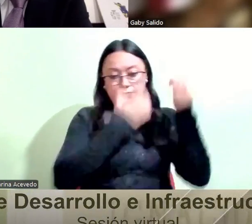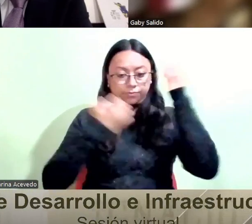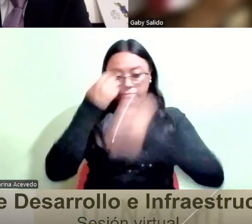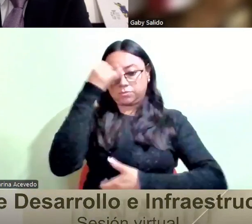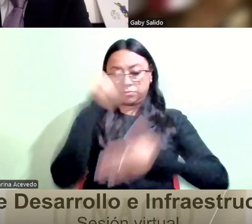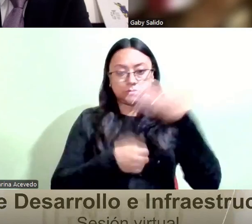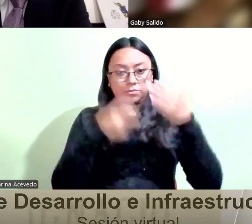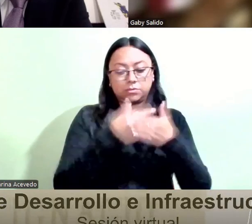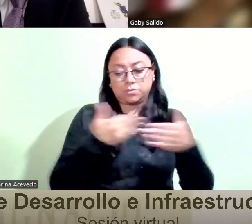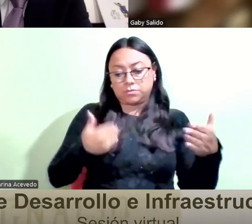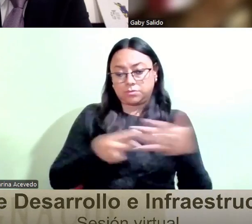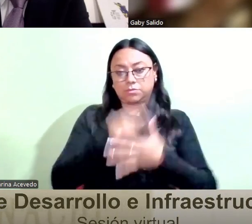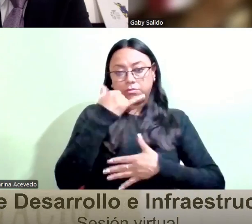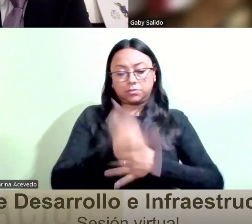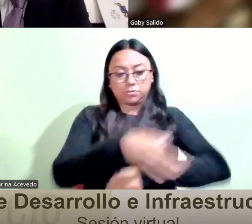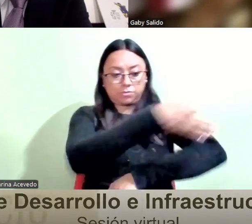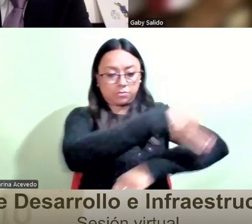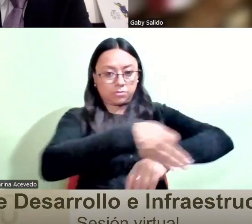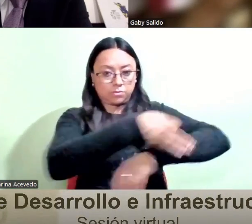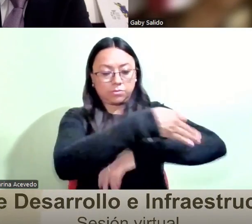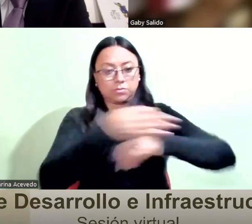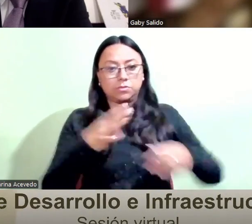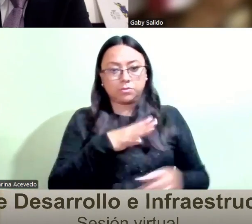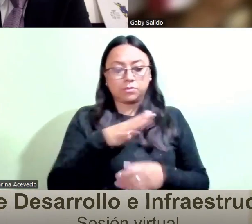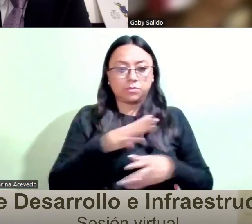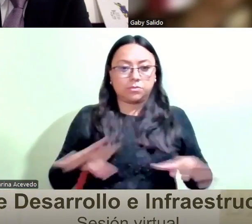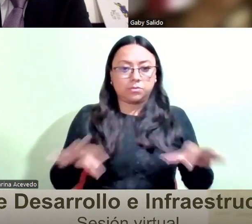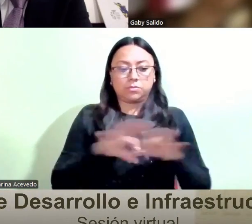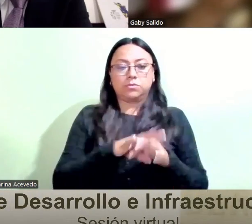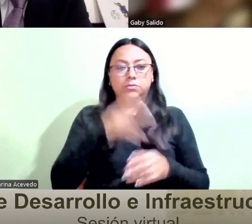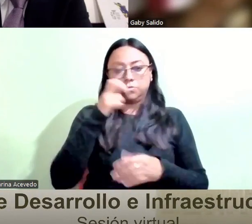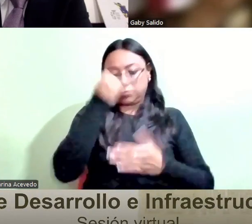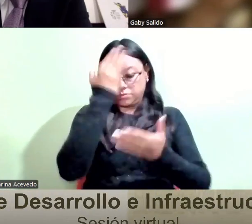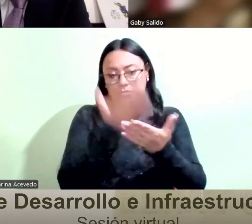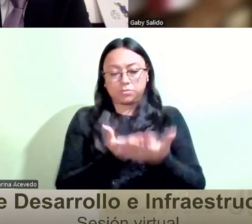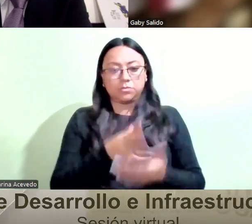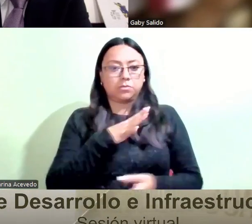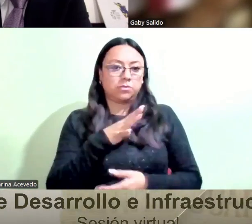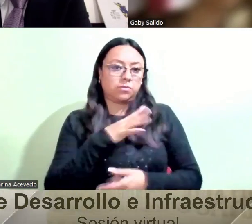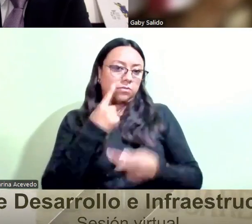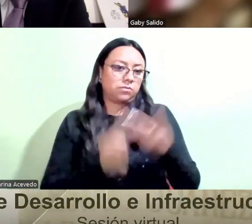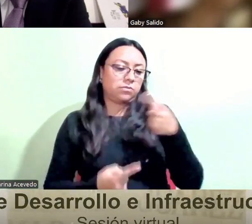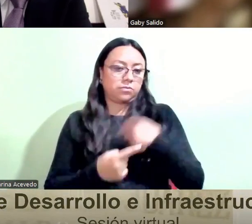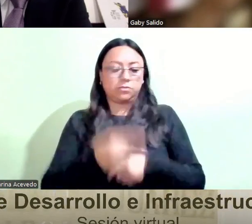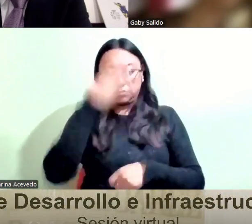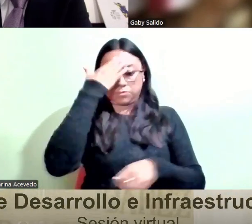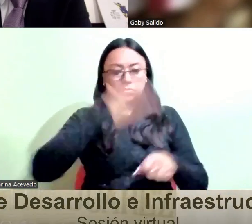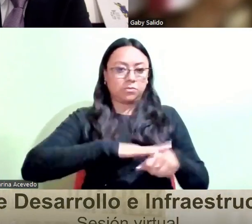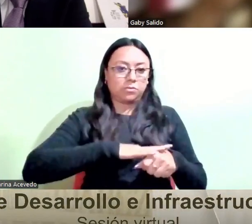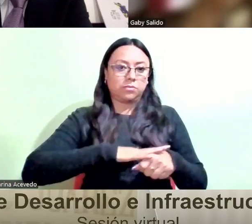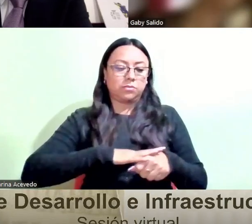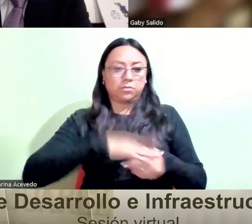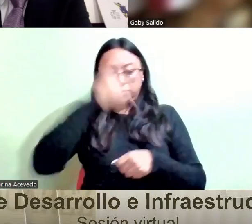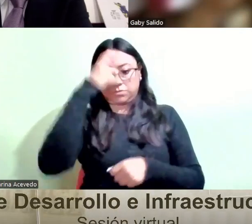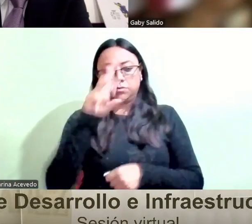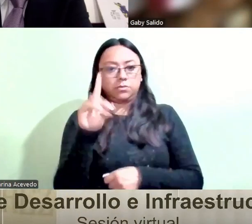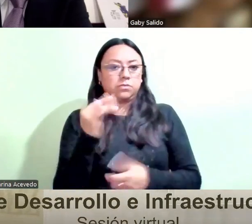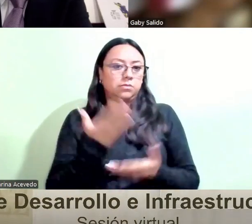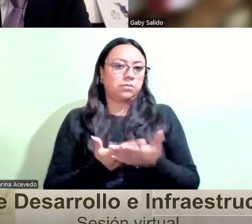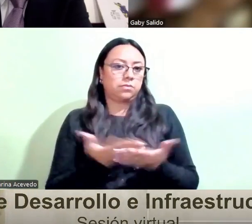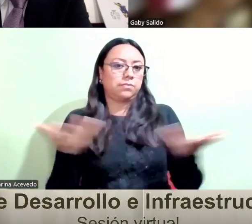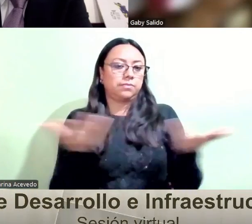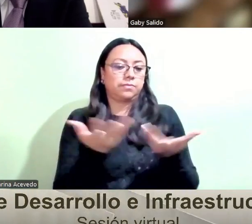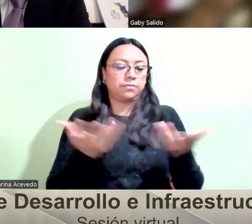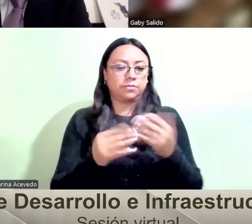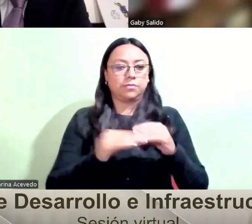anteproyecto arquitectónico que se adjuntó a la iniciativa, se destacan los siguientes elementos que se consideran para la emisión del dictamen. El incremento de la superficie